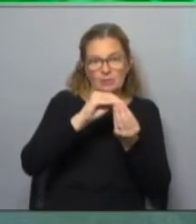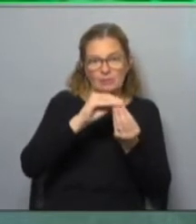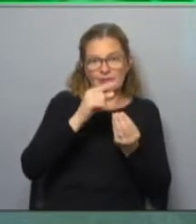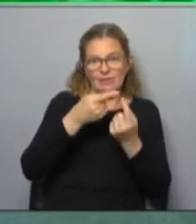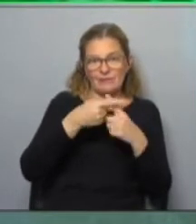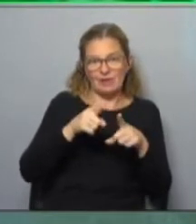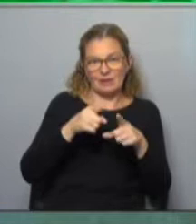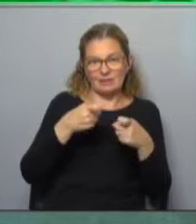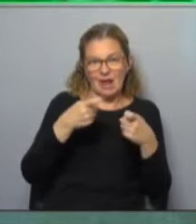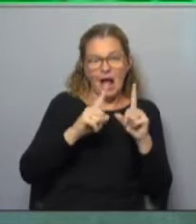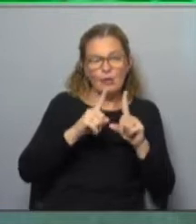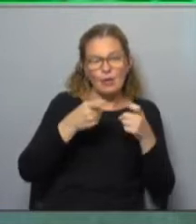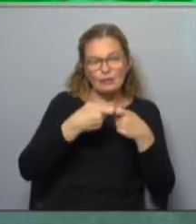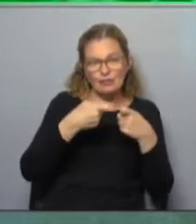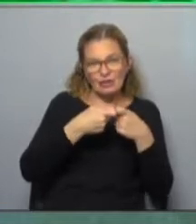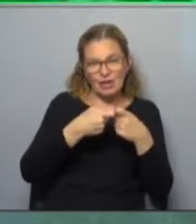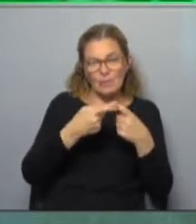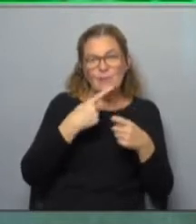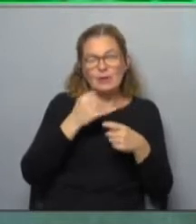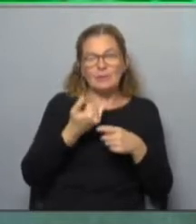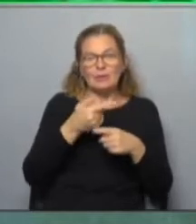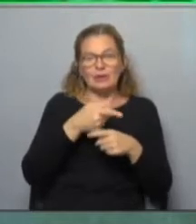implica una gestión asociada. Entonces, por ejemplo,